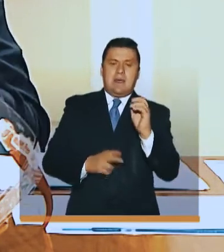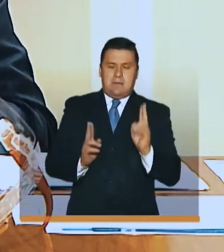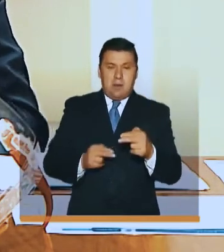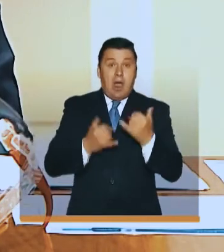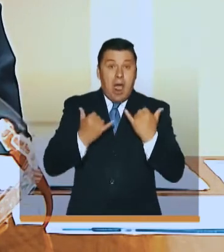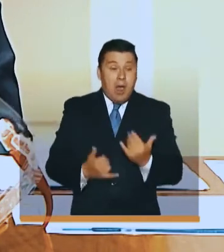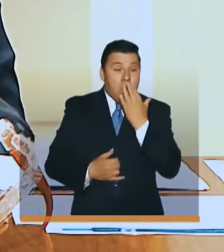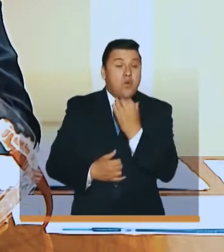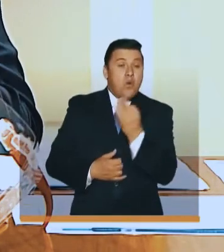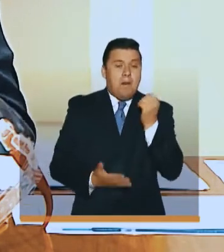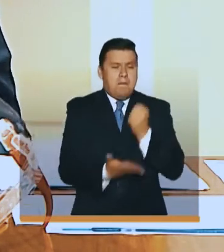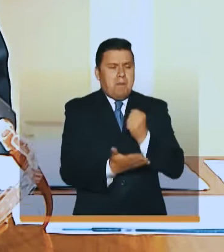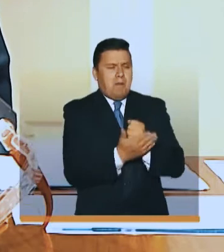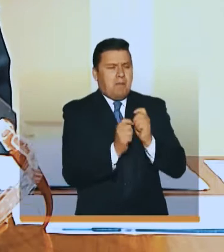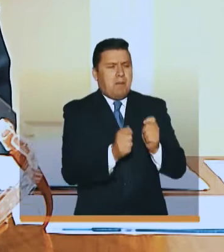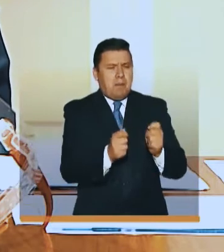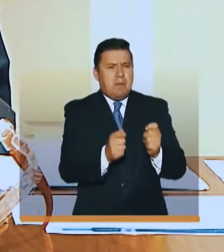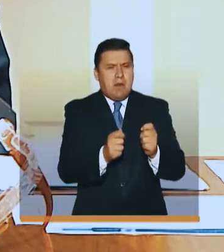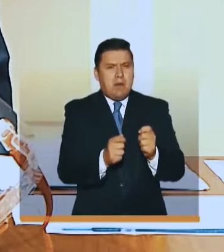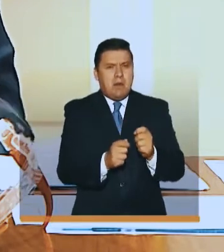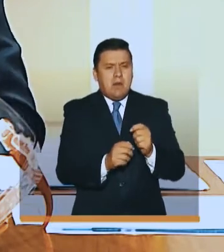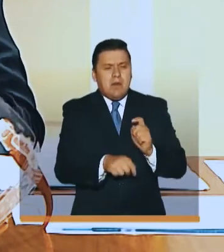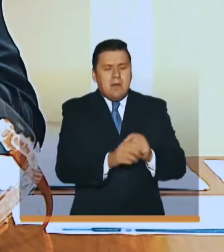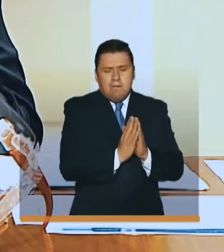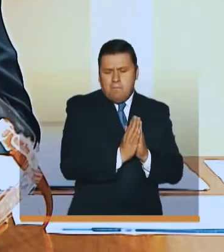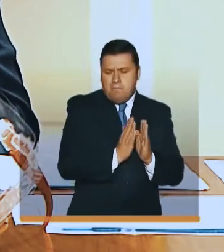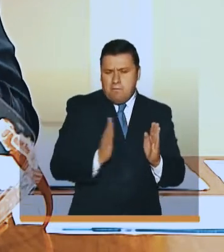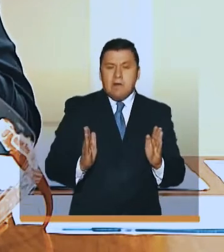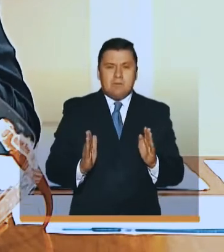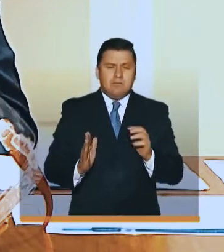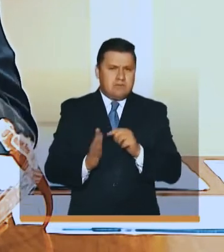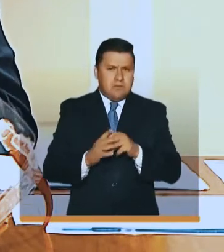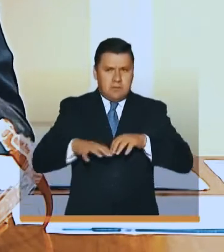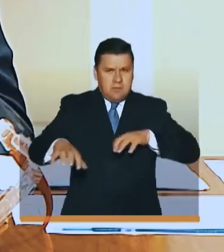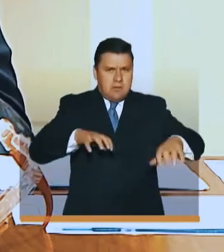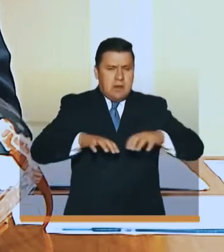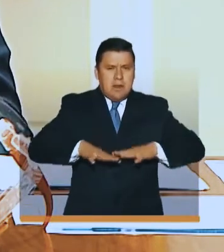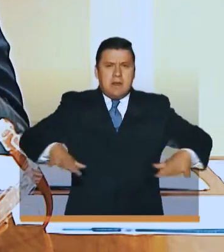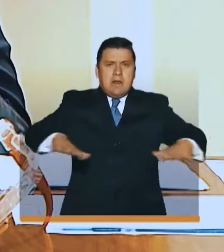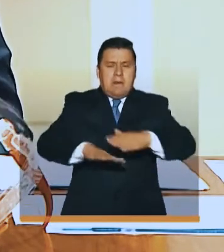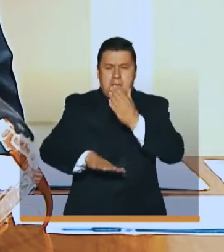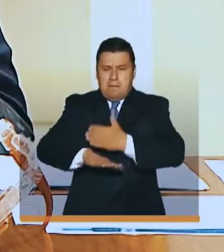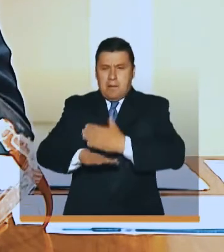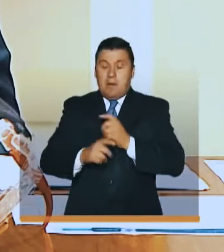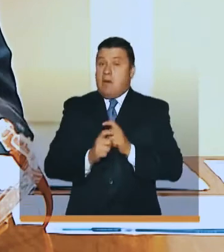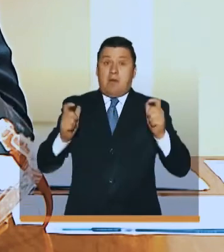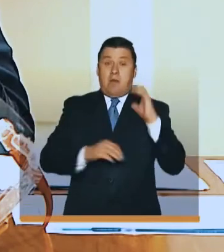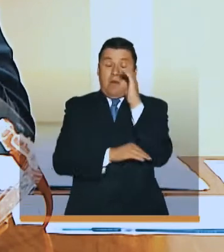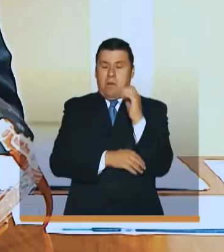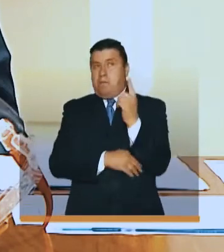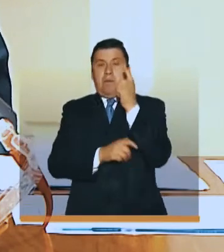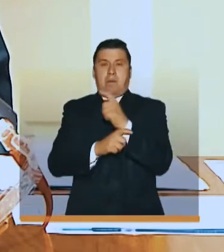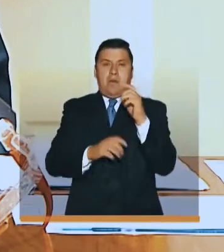en el número de títulos y en el periodo en el que lo estamos entregando en el programa de distribución masiva de títulos más grande que se haya